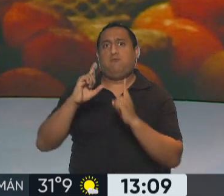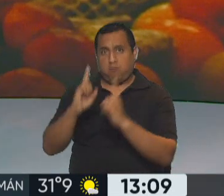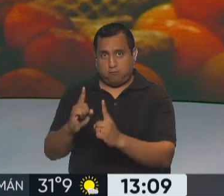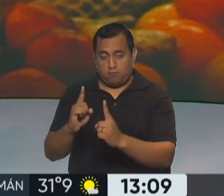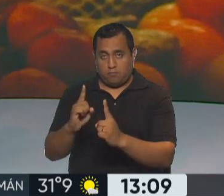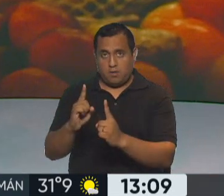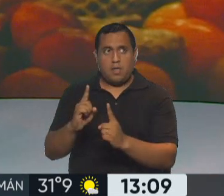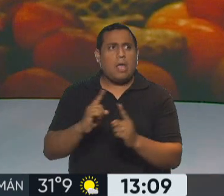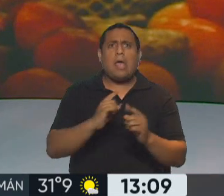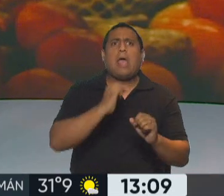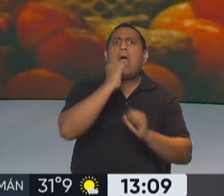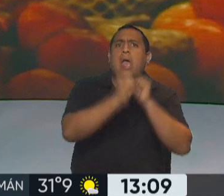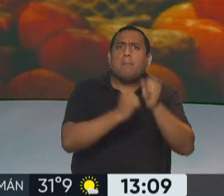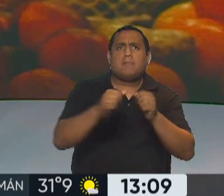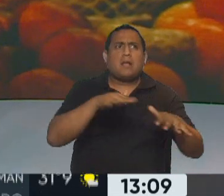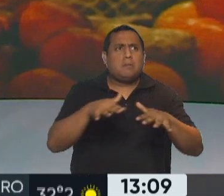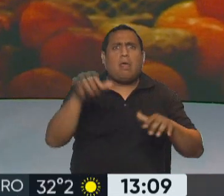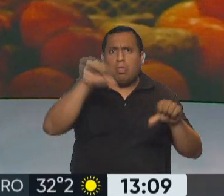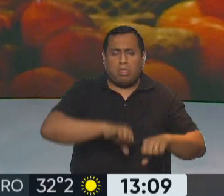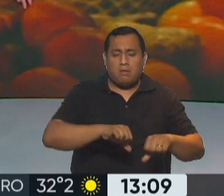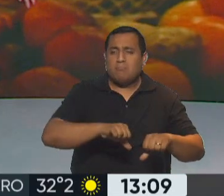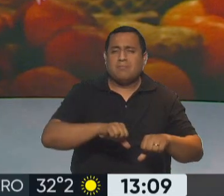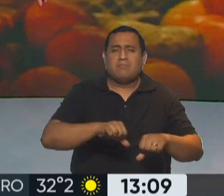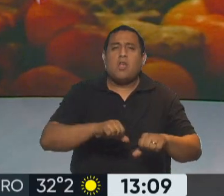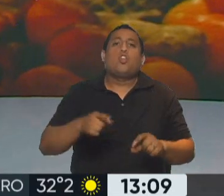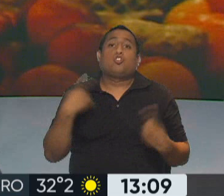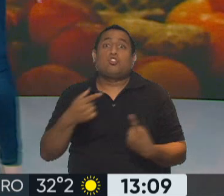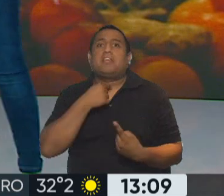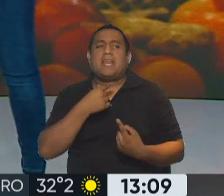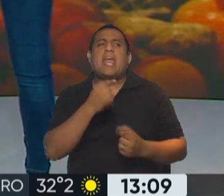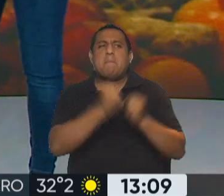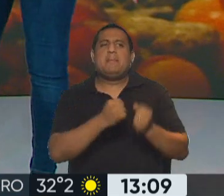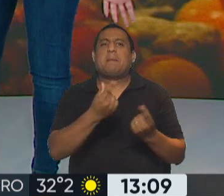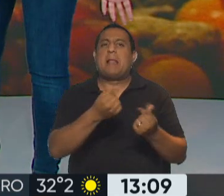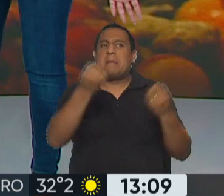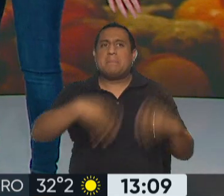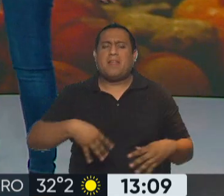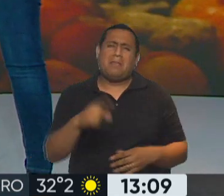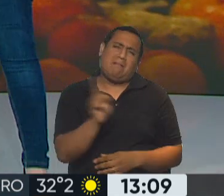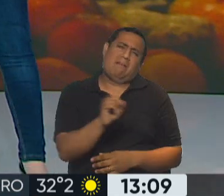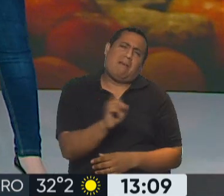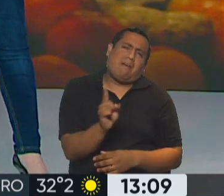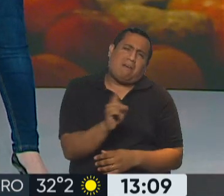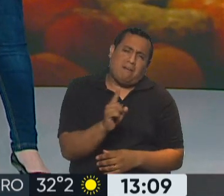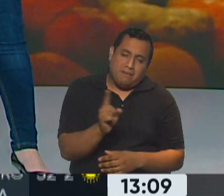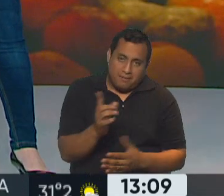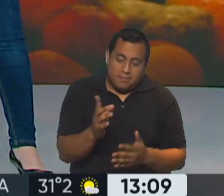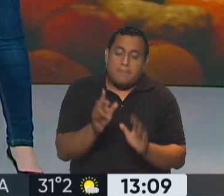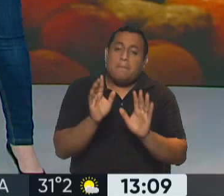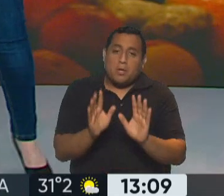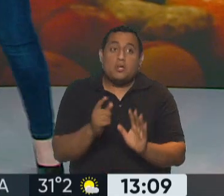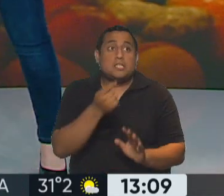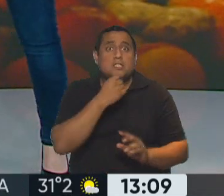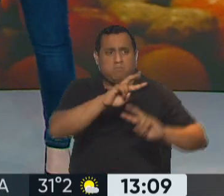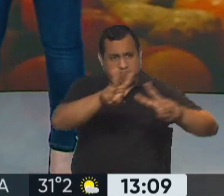cero. ¿Estamos queriendo que las empresas pierdan plata? Nadie quiere que las empresas pierdan plata. Lo que estamos diciendo es, si han ganado, se